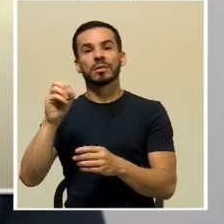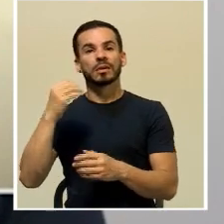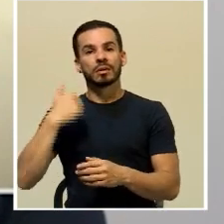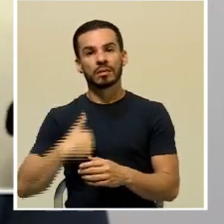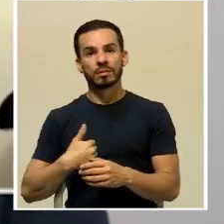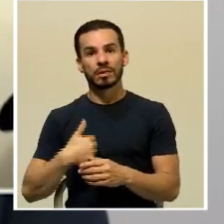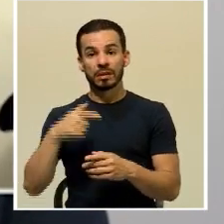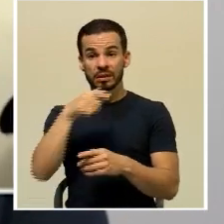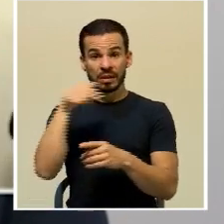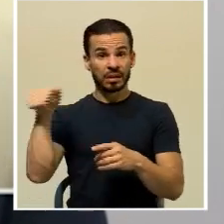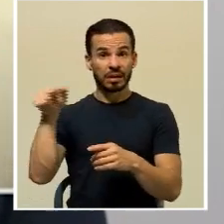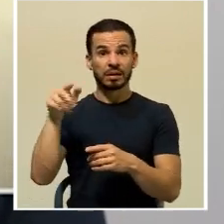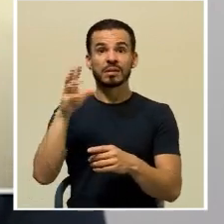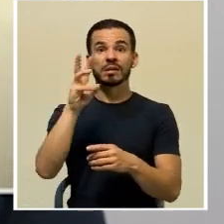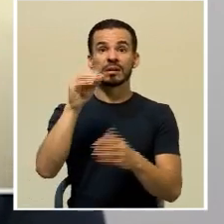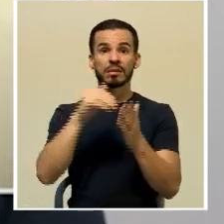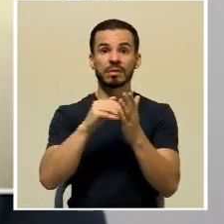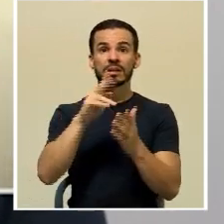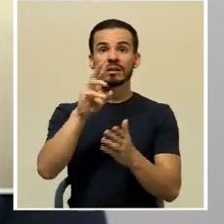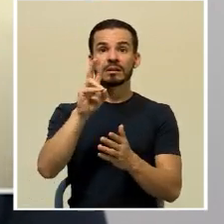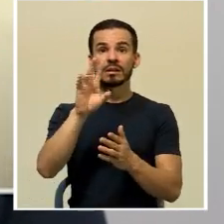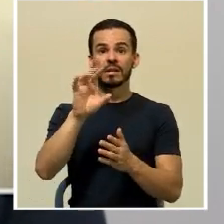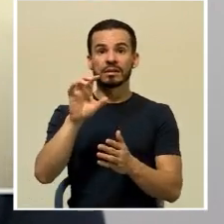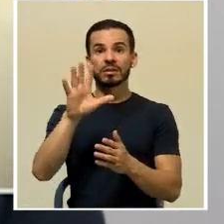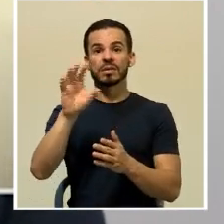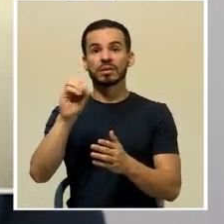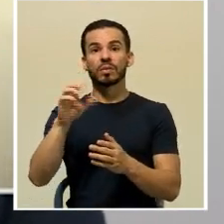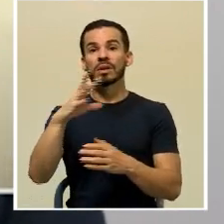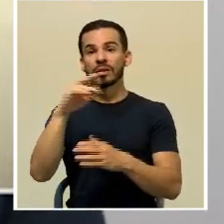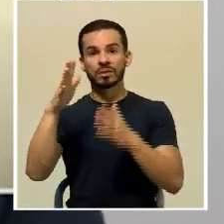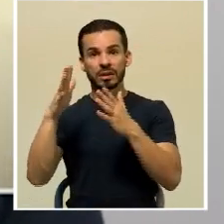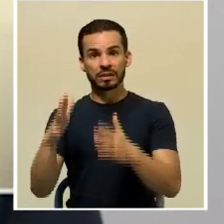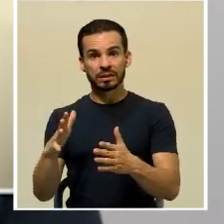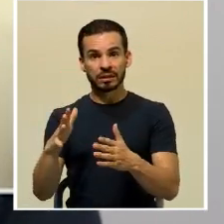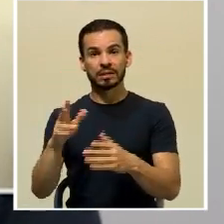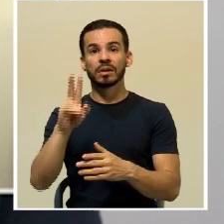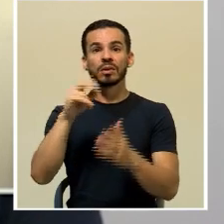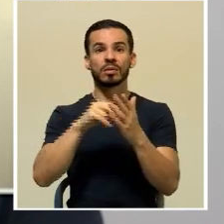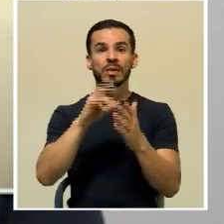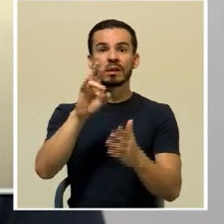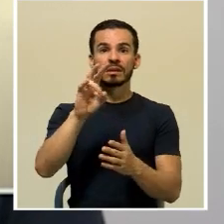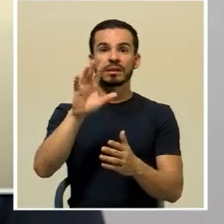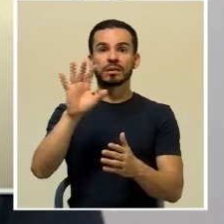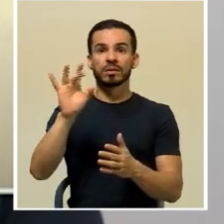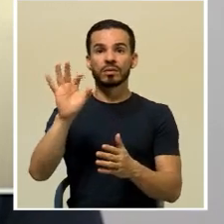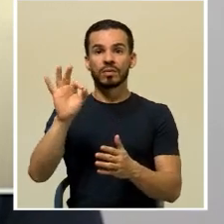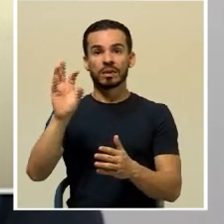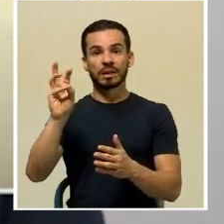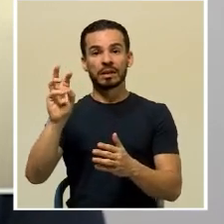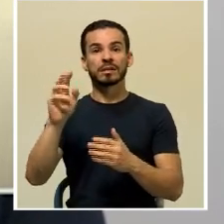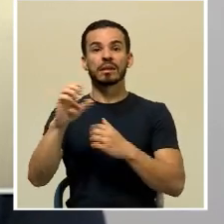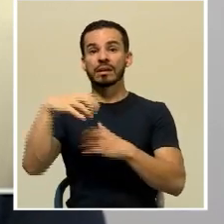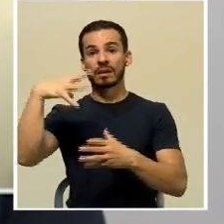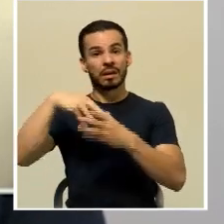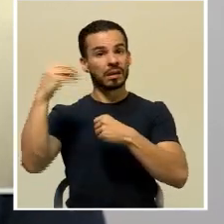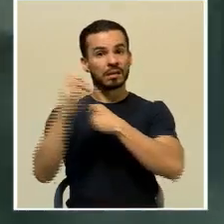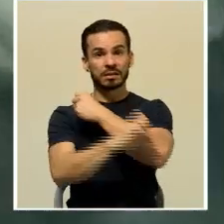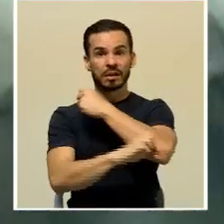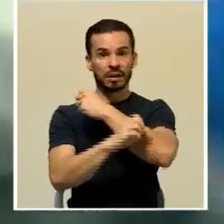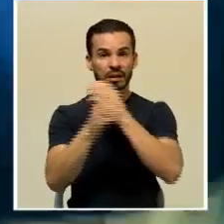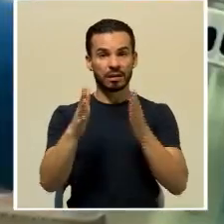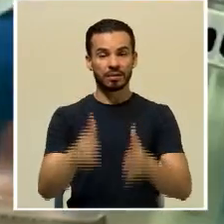5.420 hombres, de los cuales 6.750 son costarricenses y 2.796 son